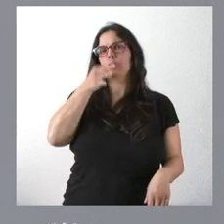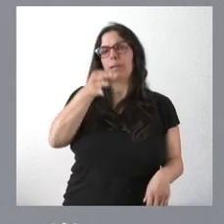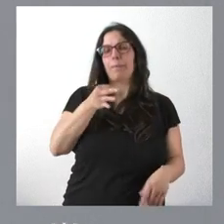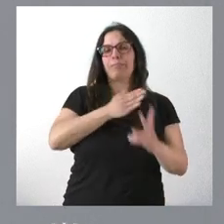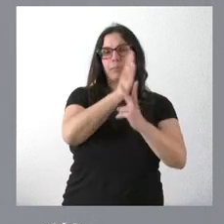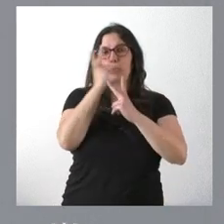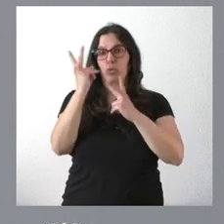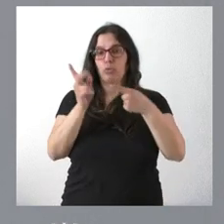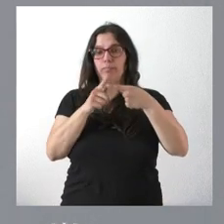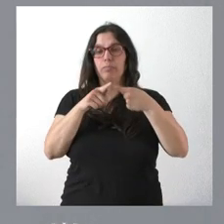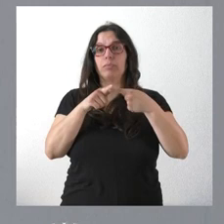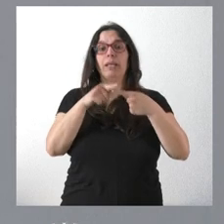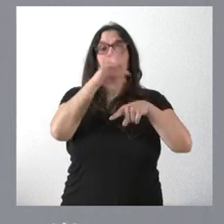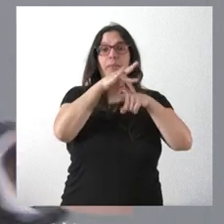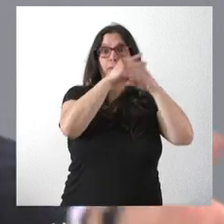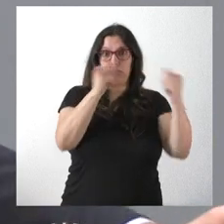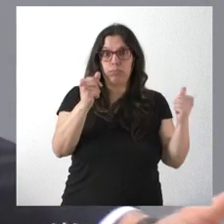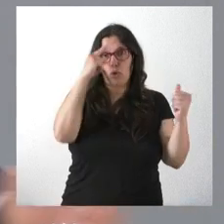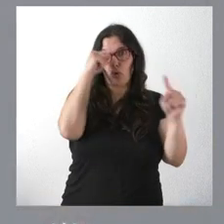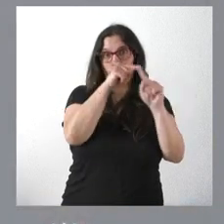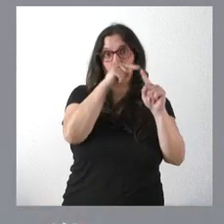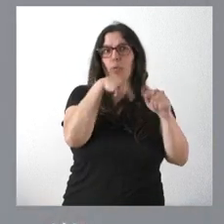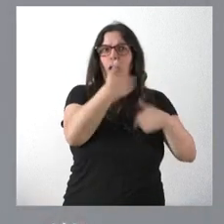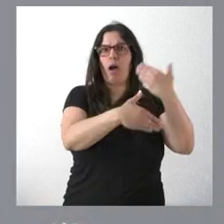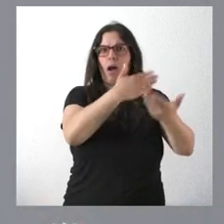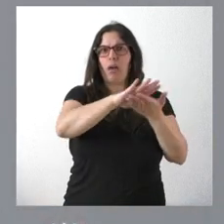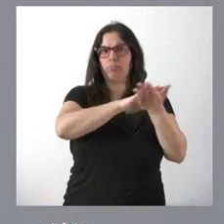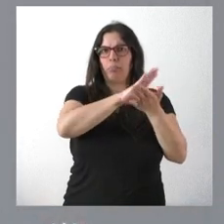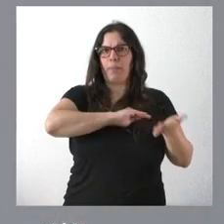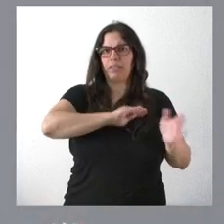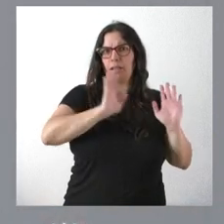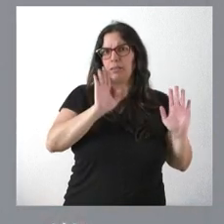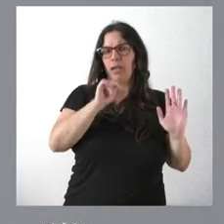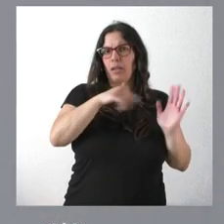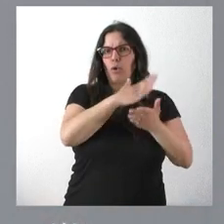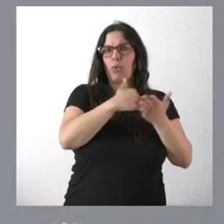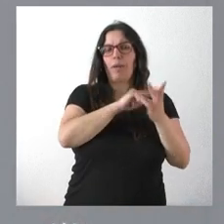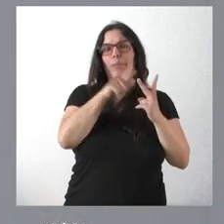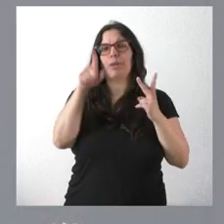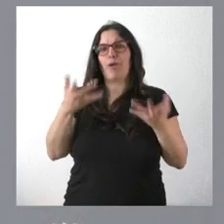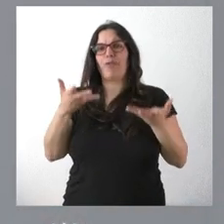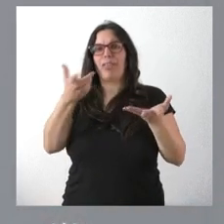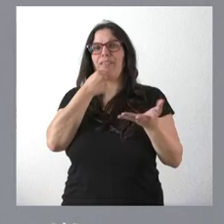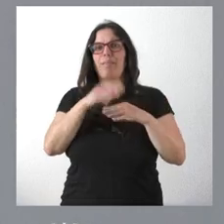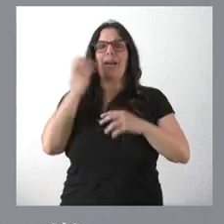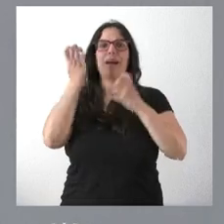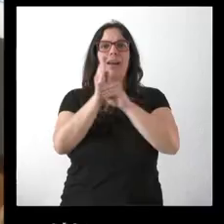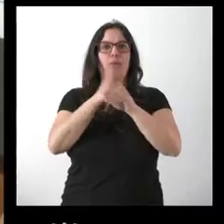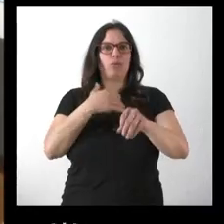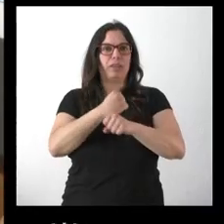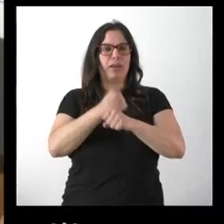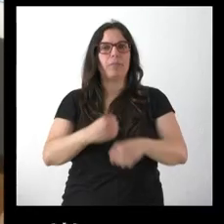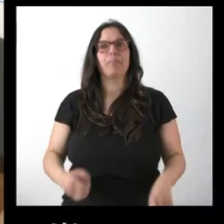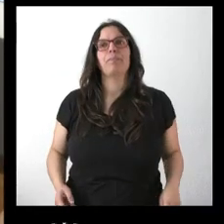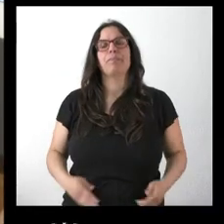aspecto: la erradicación de las enfermedades, que hemos avanzado mucho en nuestra comunidad autónoma, pero también facilitar el trabajo de los ganaderos. Sí, ha